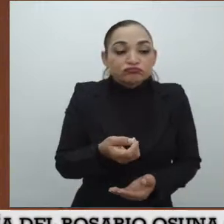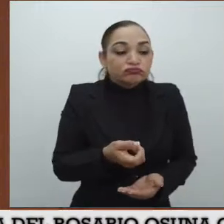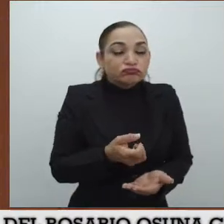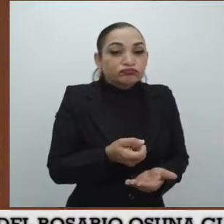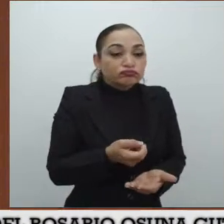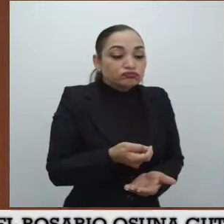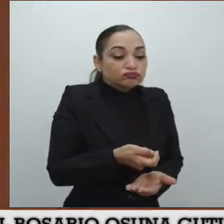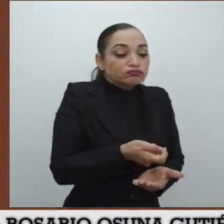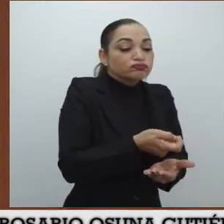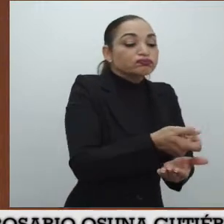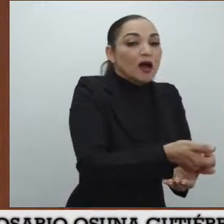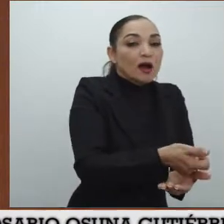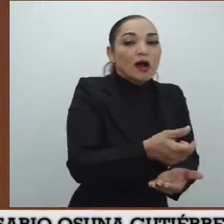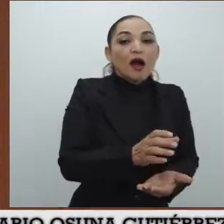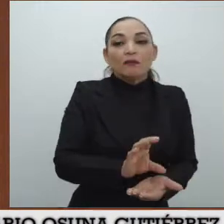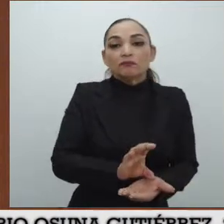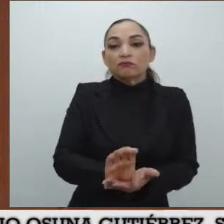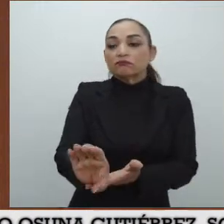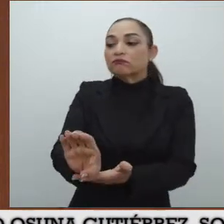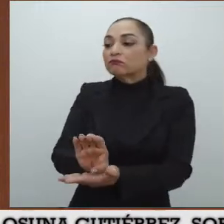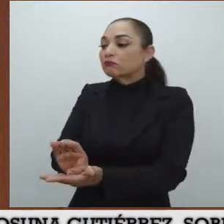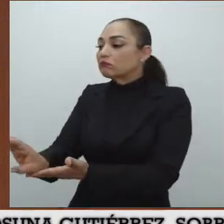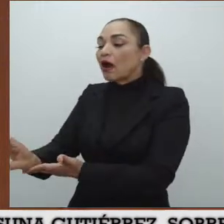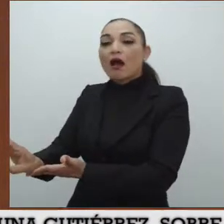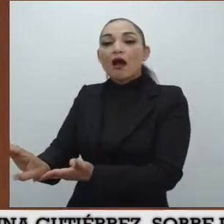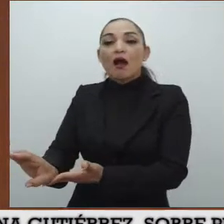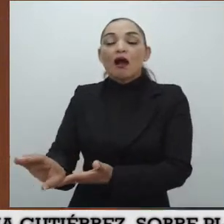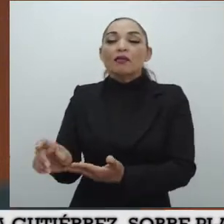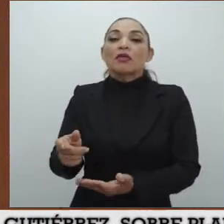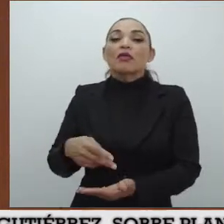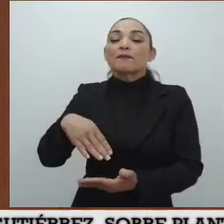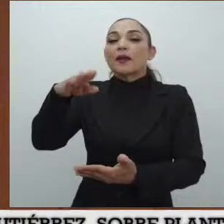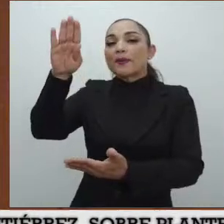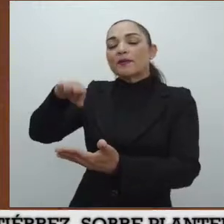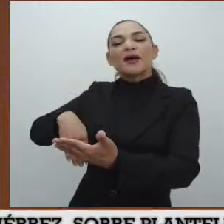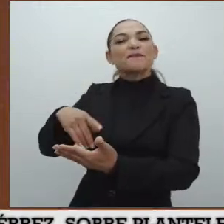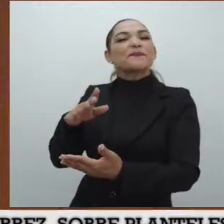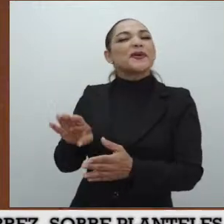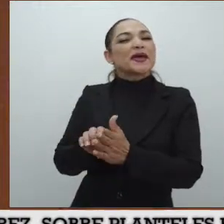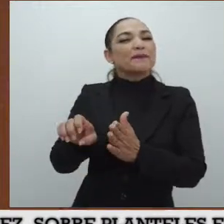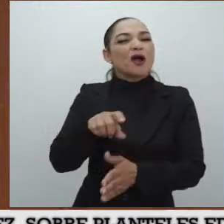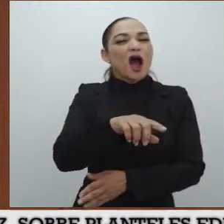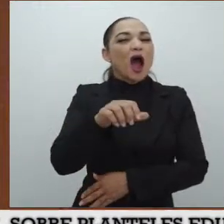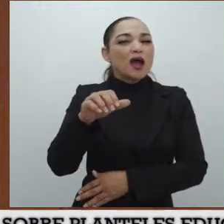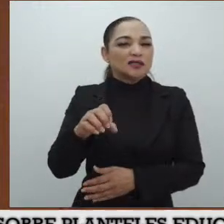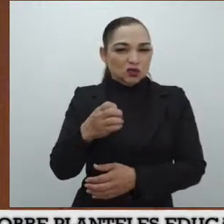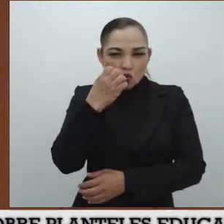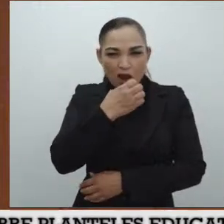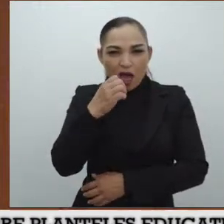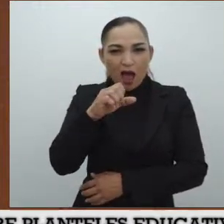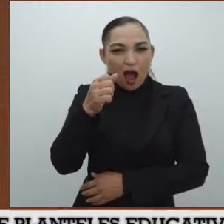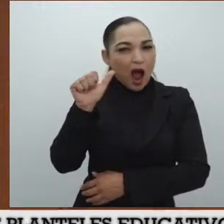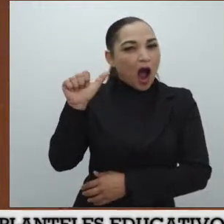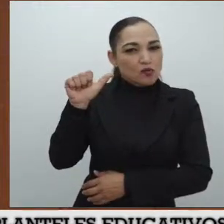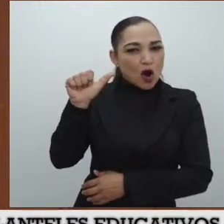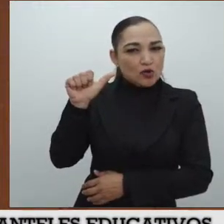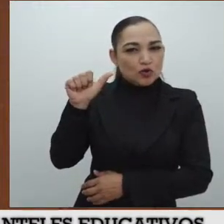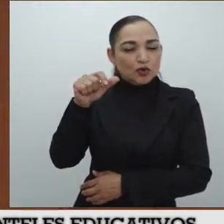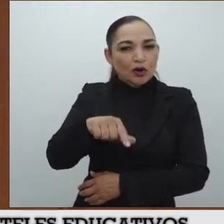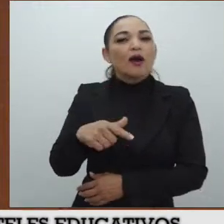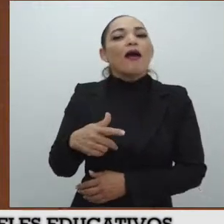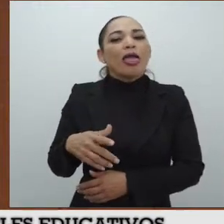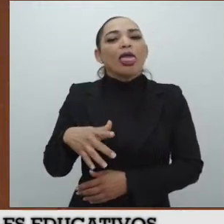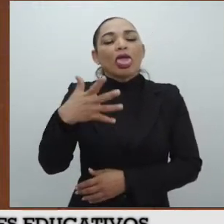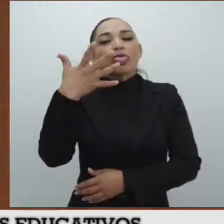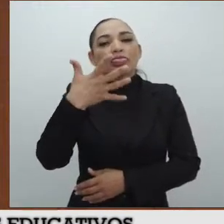pero hay escuelas que tienen 10 hectáreas, por decir ahí en Aguaruto, es una escuela que tiene 10 hectáreas, entonces,